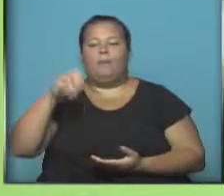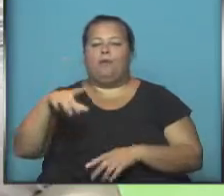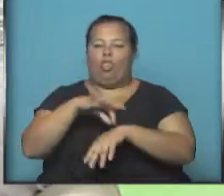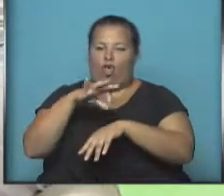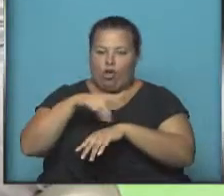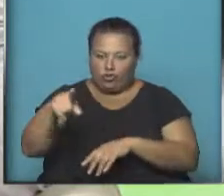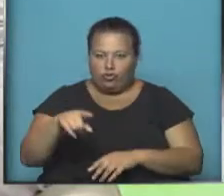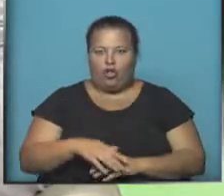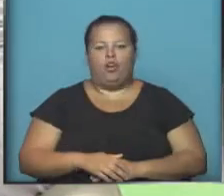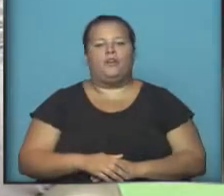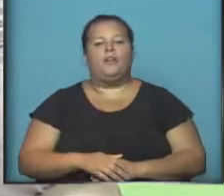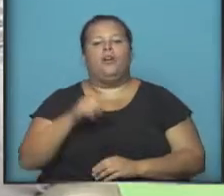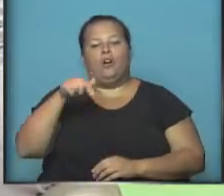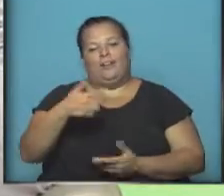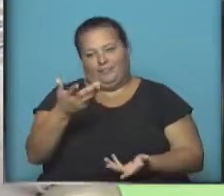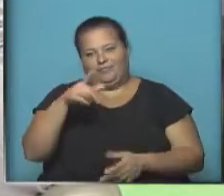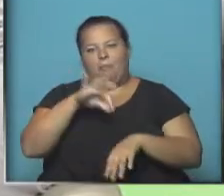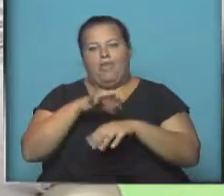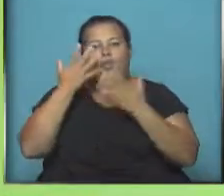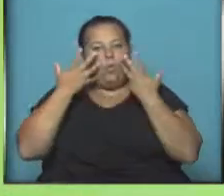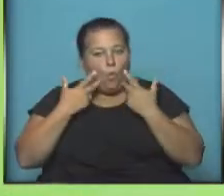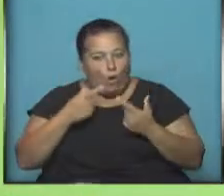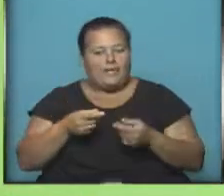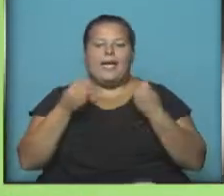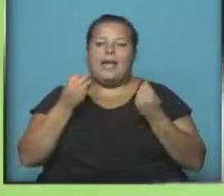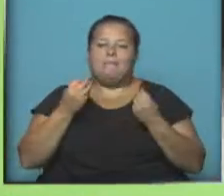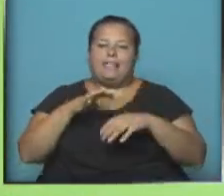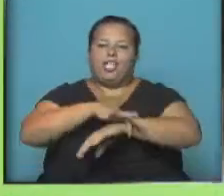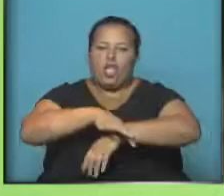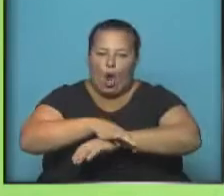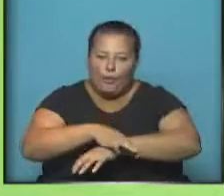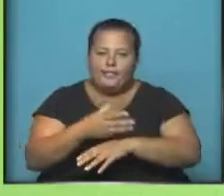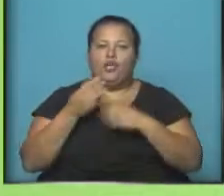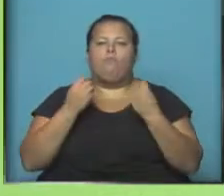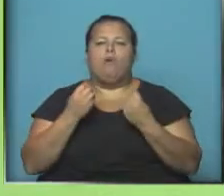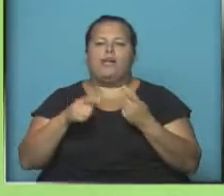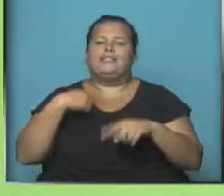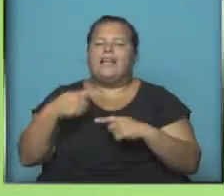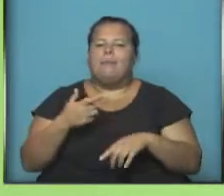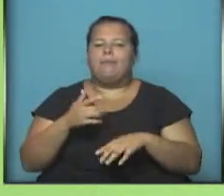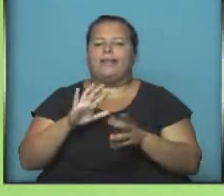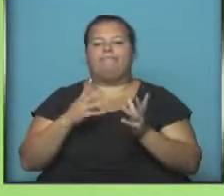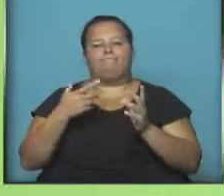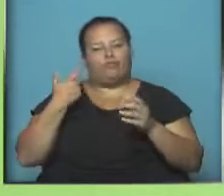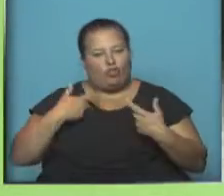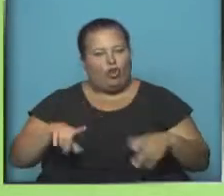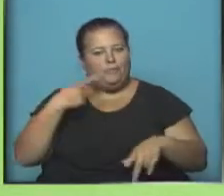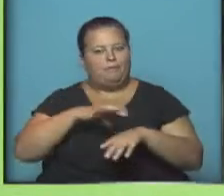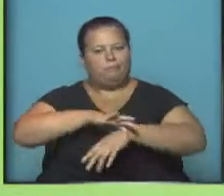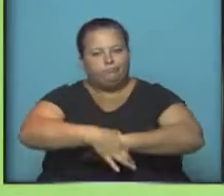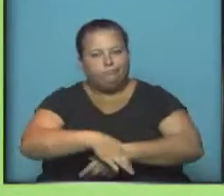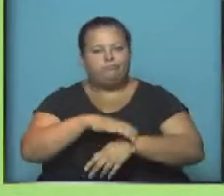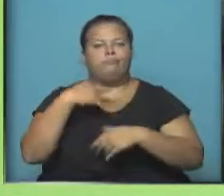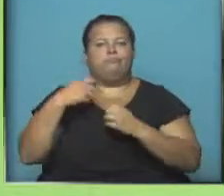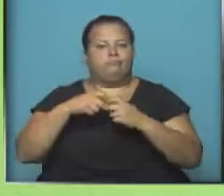doctor Javier Mastropierro, que obviamente es traumatólogo. ¿Qué pasa con el tobillo? ¿Por qué esto es bastante frecuente, que tiene que